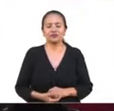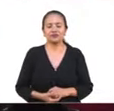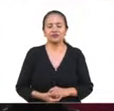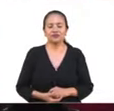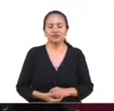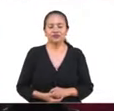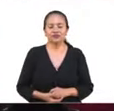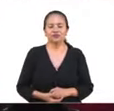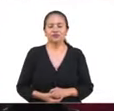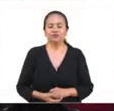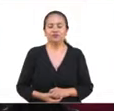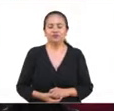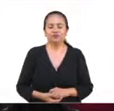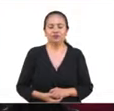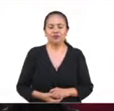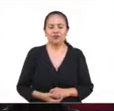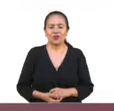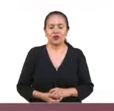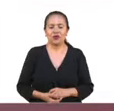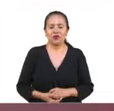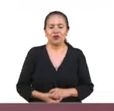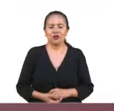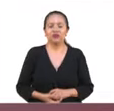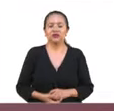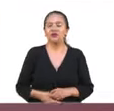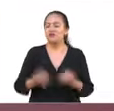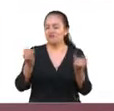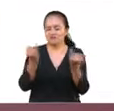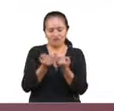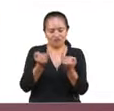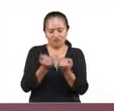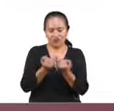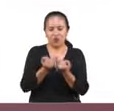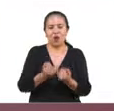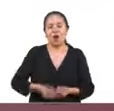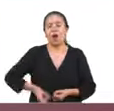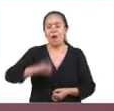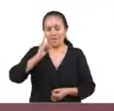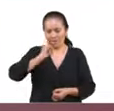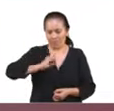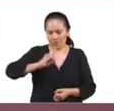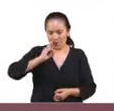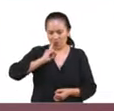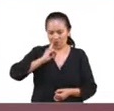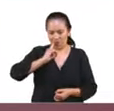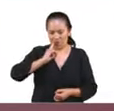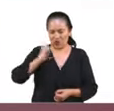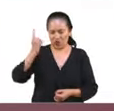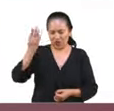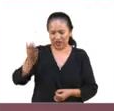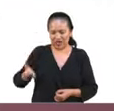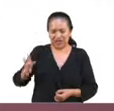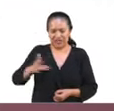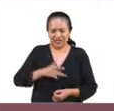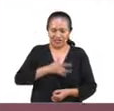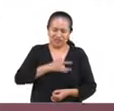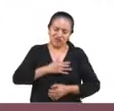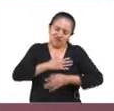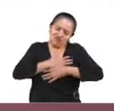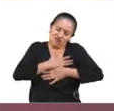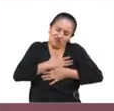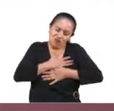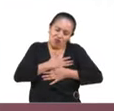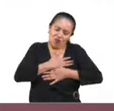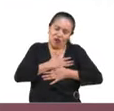Desde luego, saludo y agradezco la presencia de una mujer que tiene un gran amor a la ciudad y